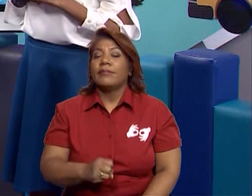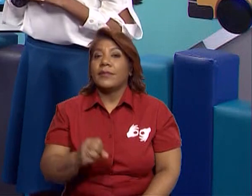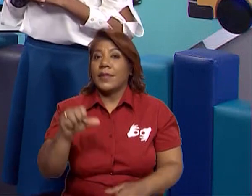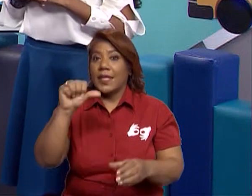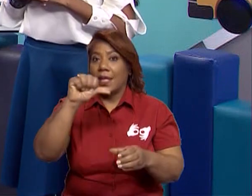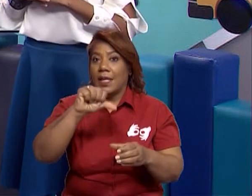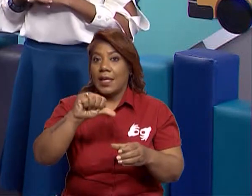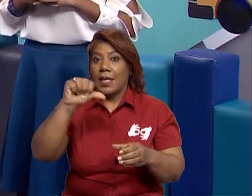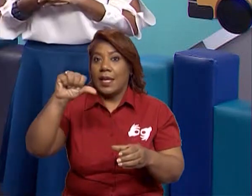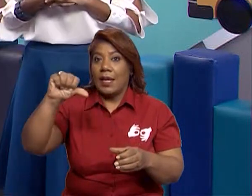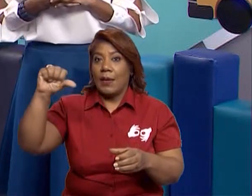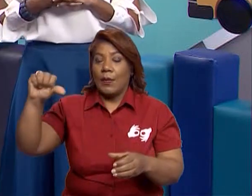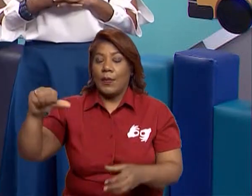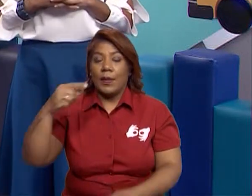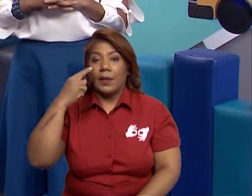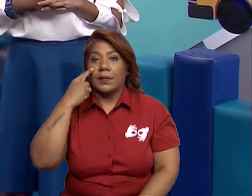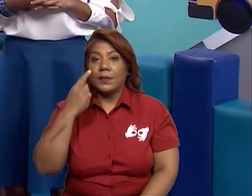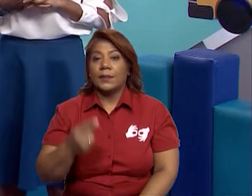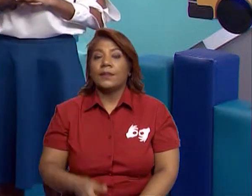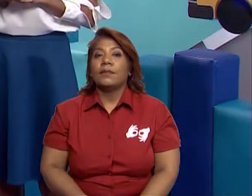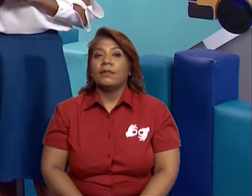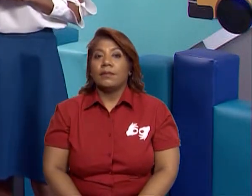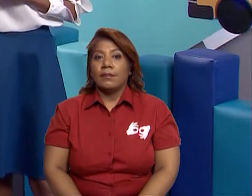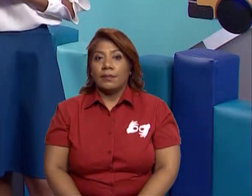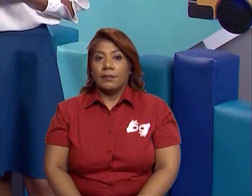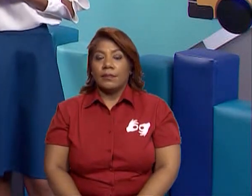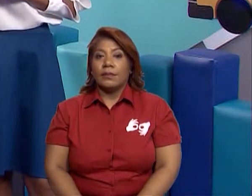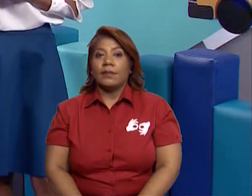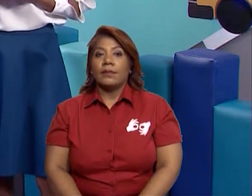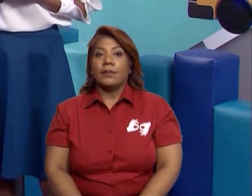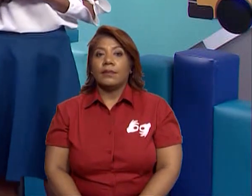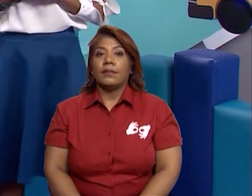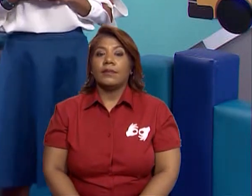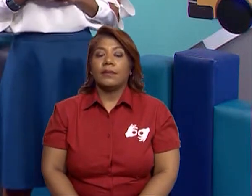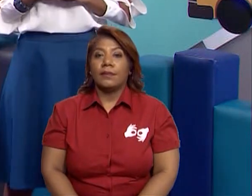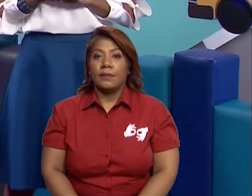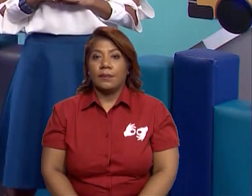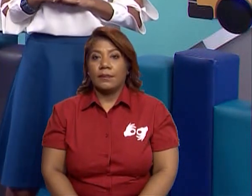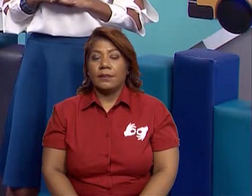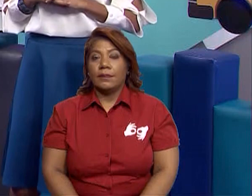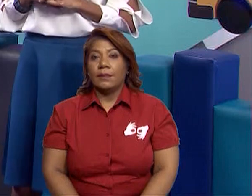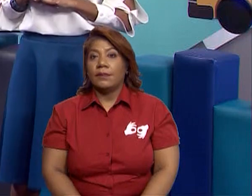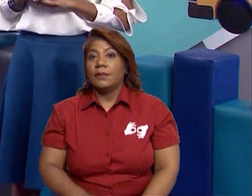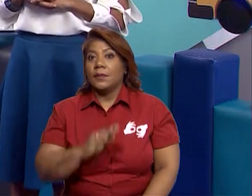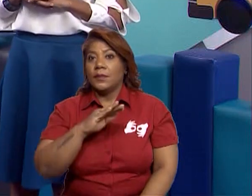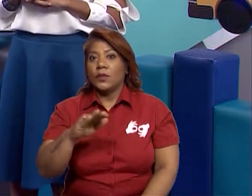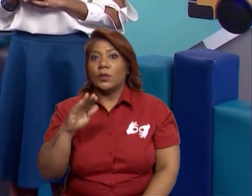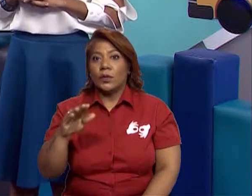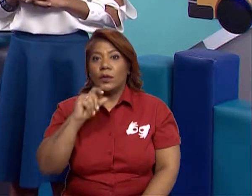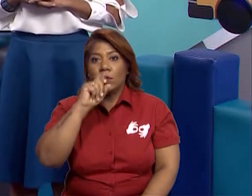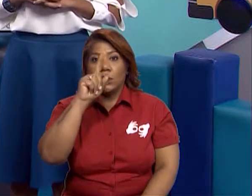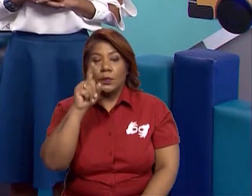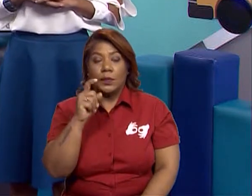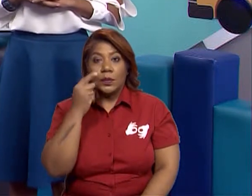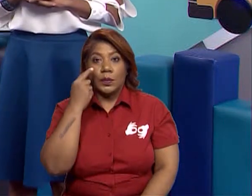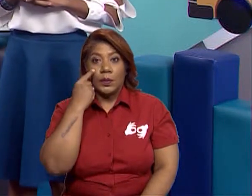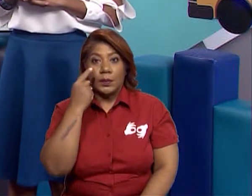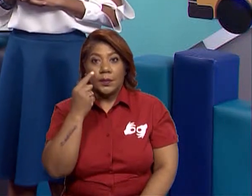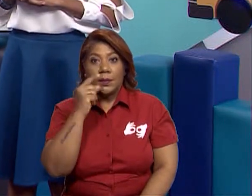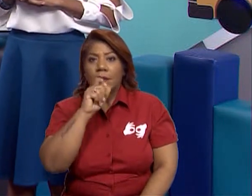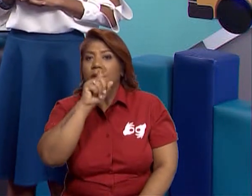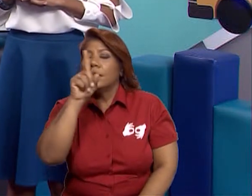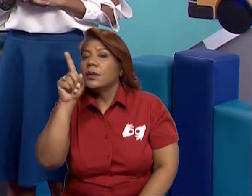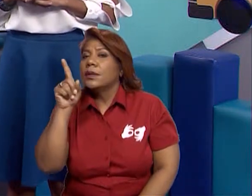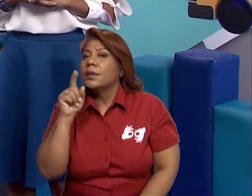los niños ahora preguntando, maestra, buscando cómo preguntarle a los maestros de ciencias naturales. Así que, producción, tiene la